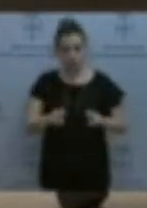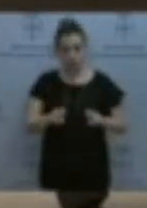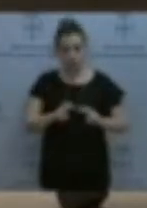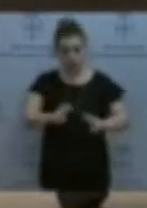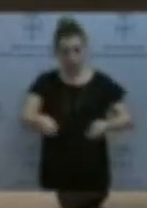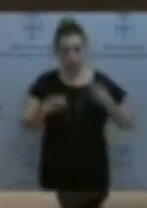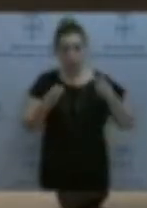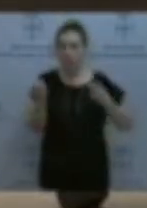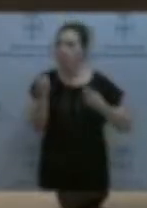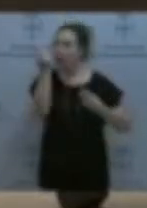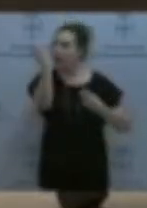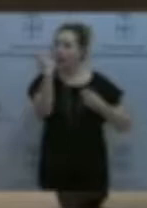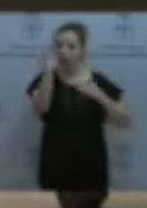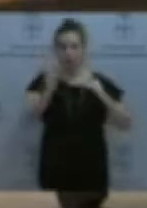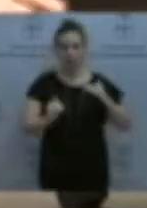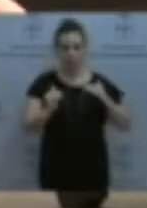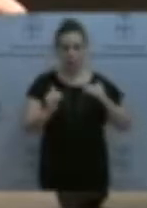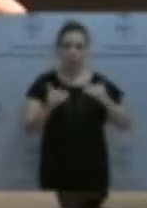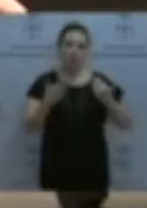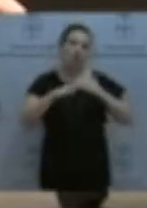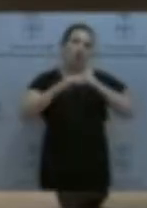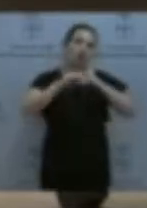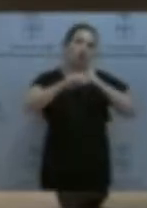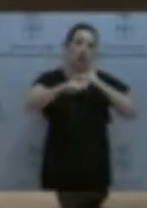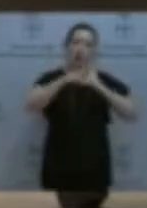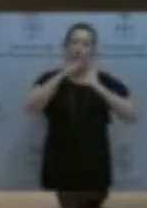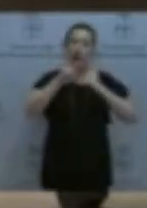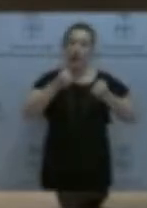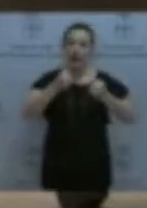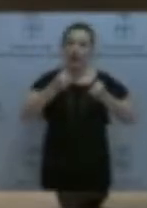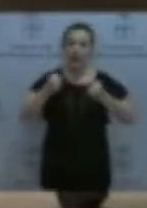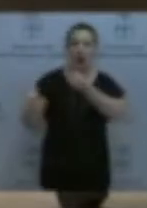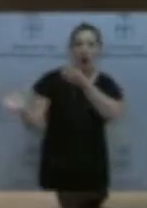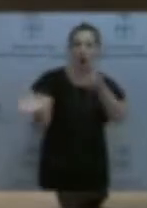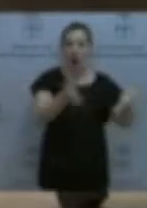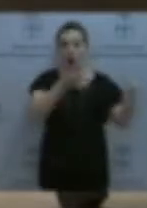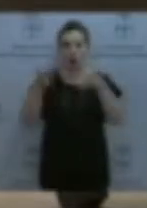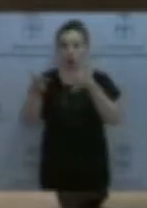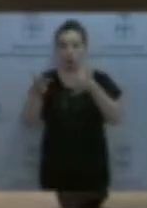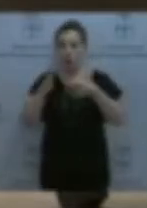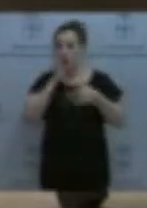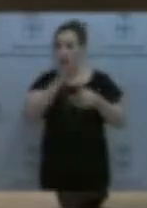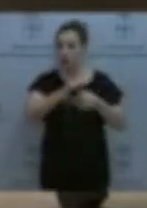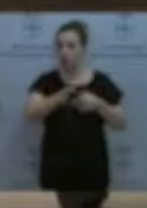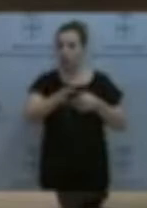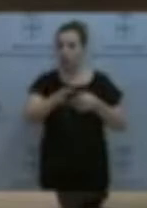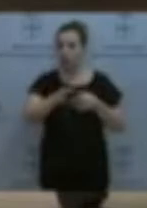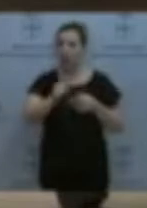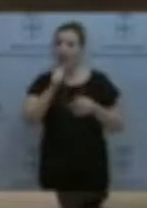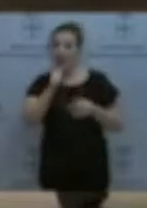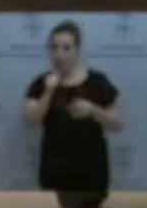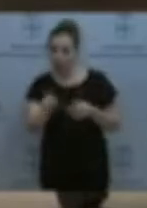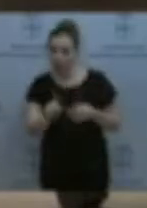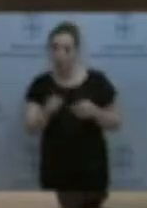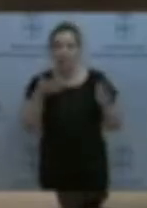sostenida, porque la energía eólica entra automáticamente, pero la hidráulica no. Y eso abre las puertas a que la energía